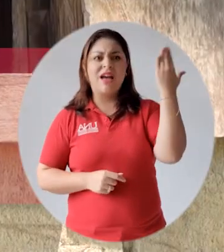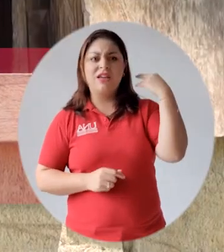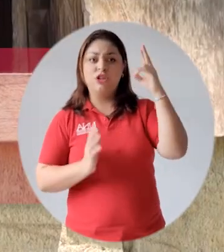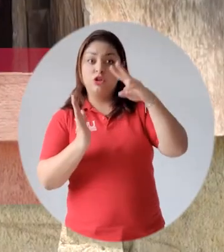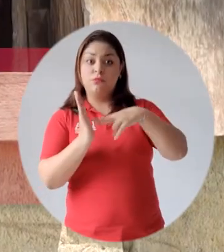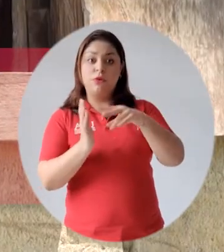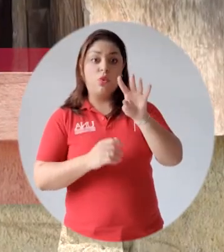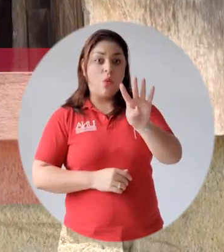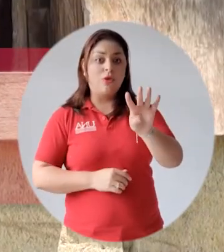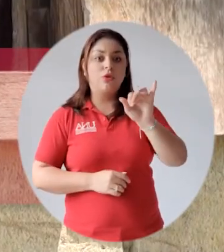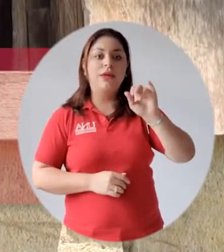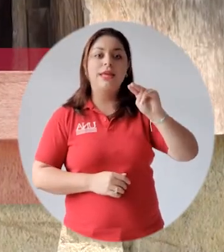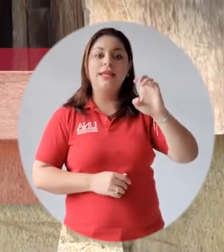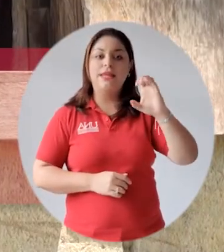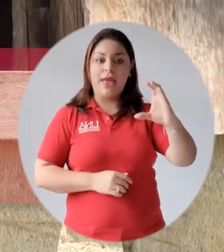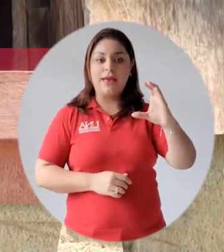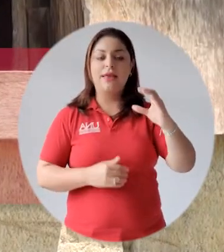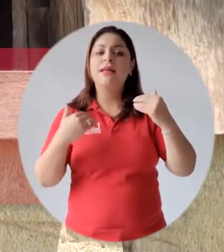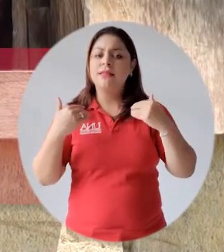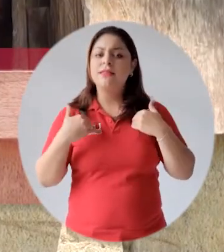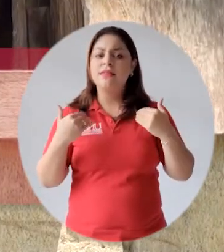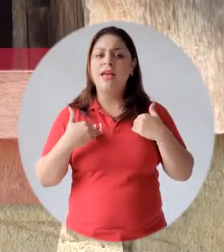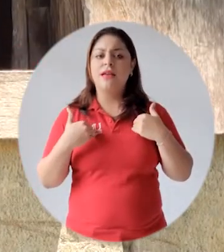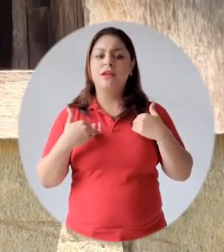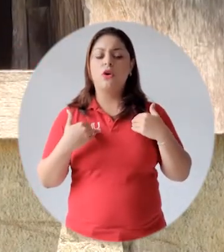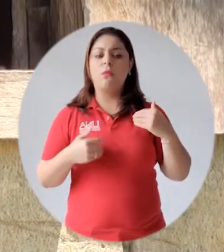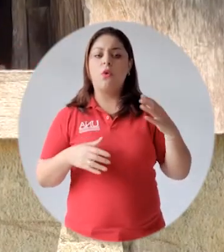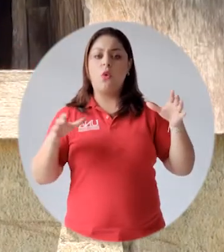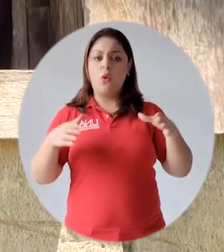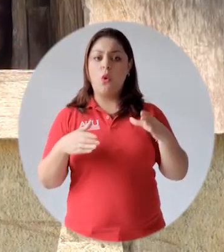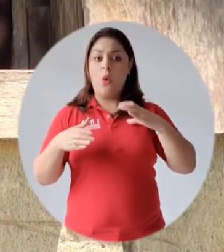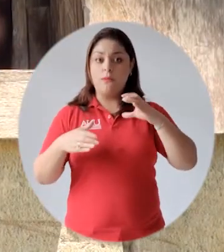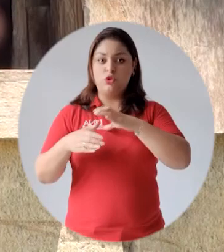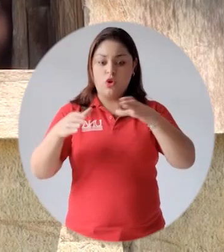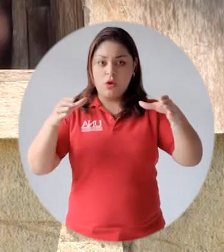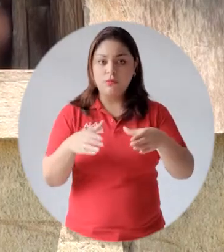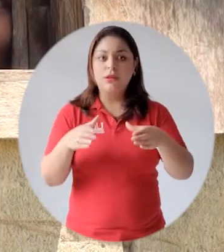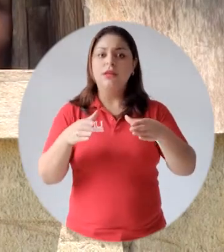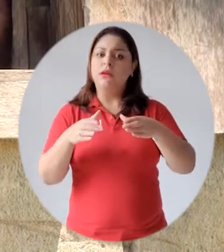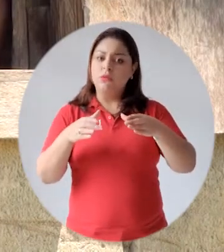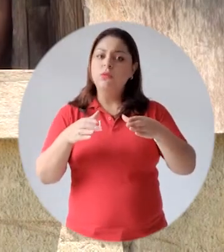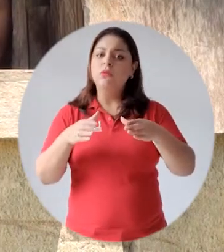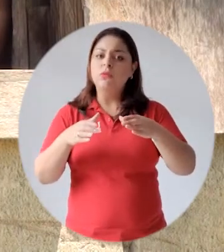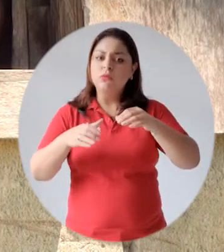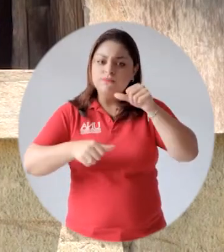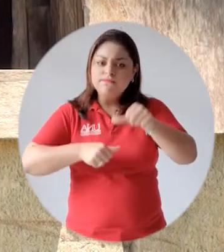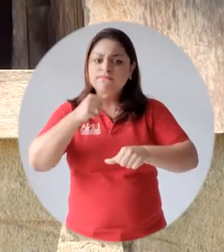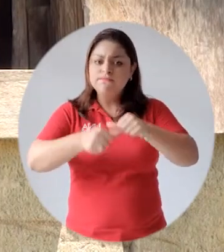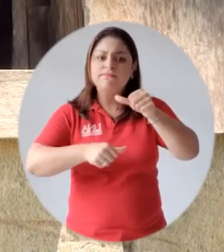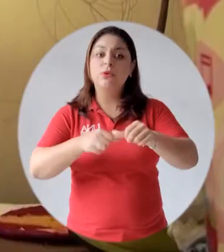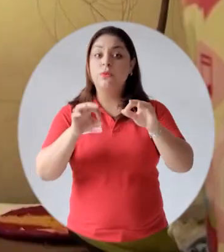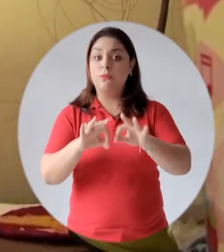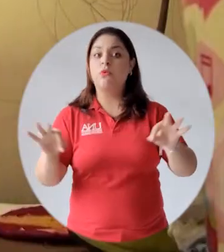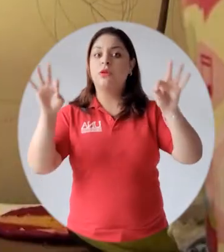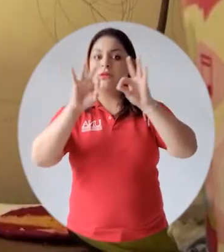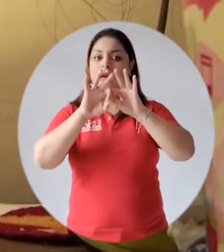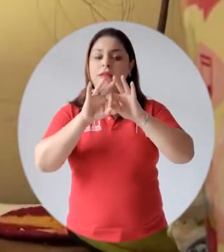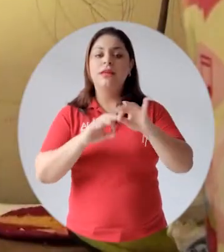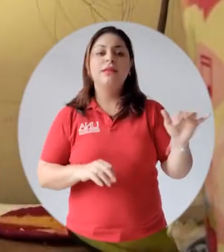el INE comienza con un módulo por parte de esta comisión. Hace un esfuerzo importantísimo, pero también los